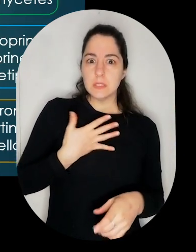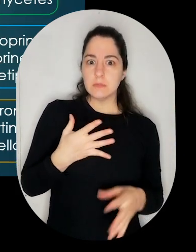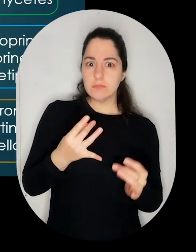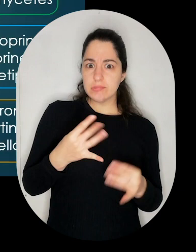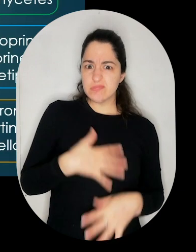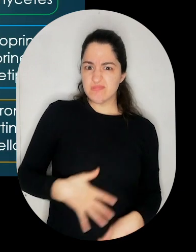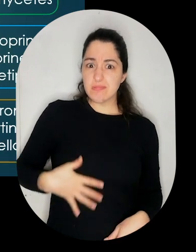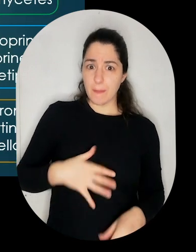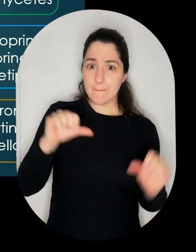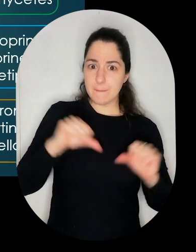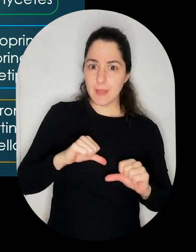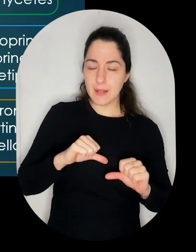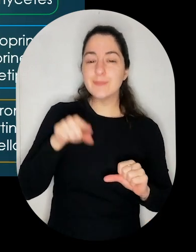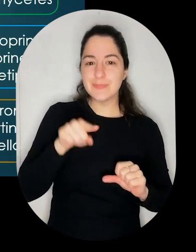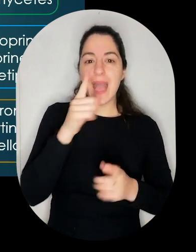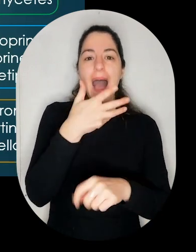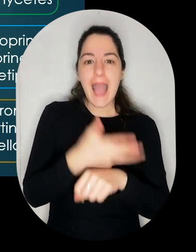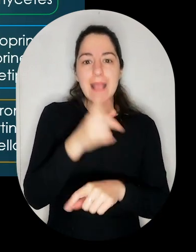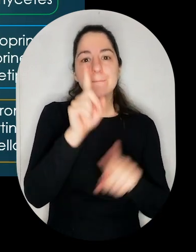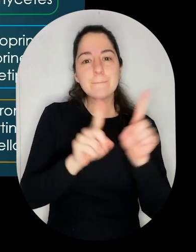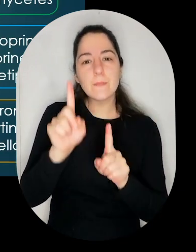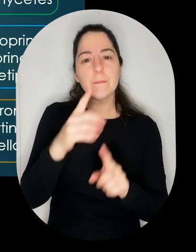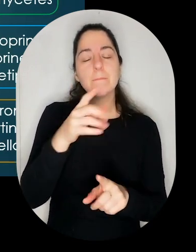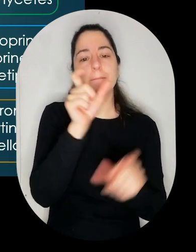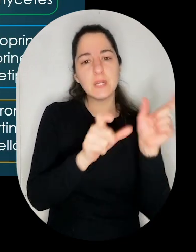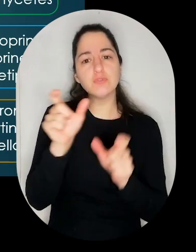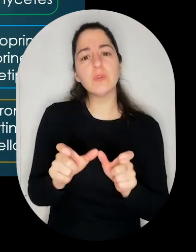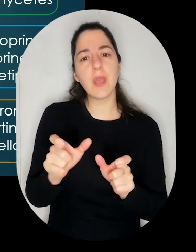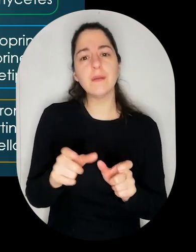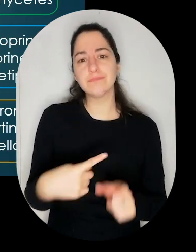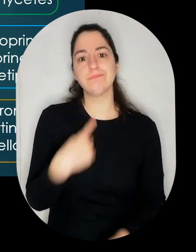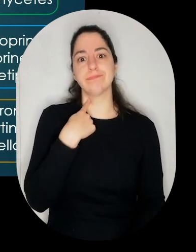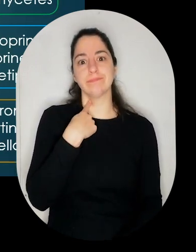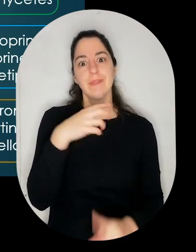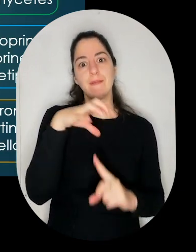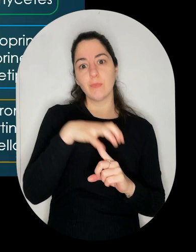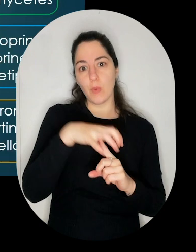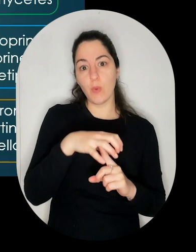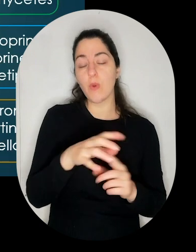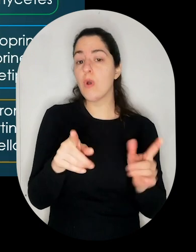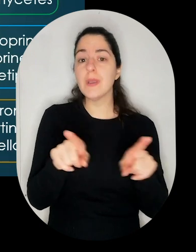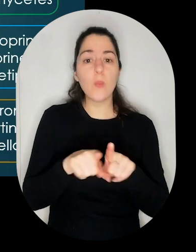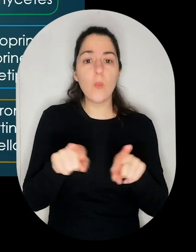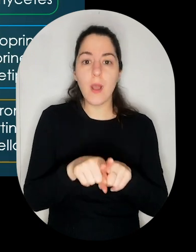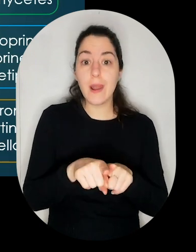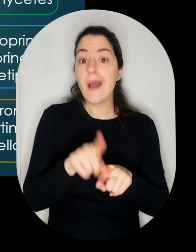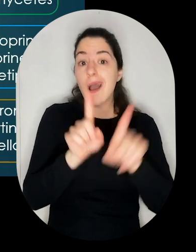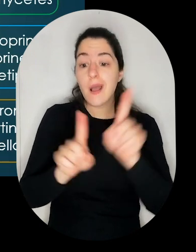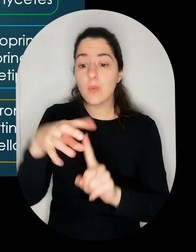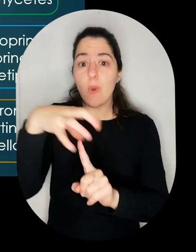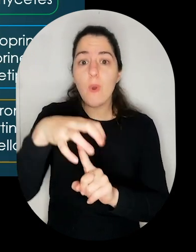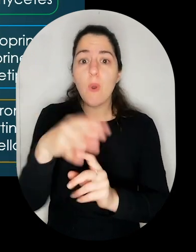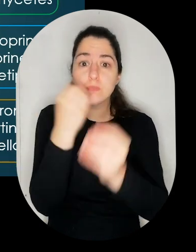¿ya? Existen personas que tienen elevada sensibilidad a los hongos, y que hacen cuadros gastrointestinales con